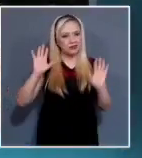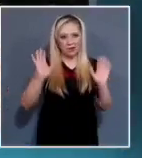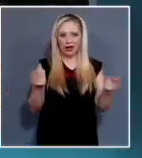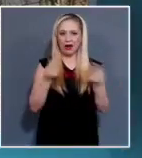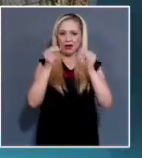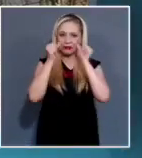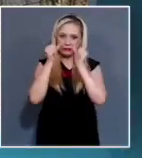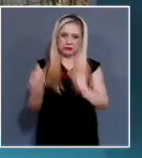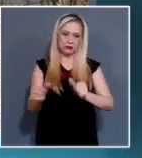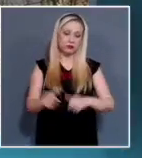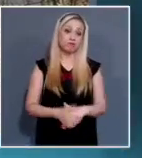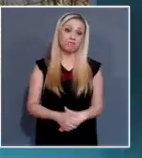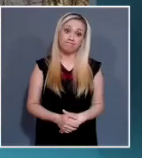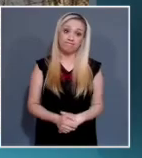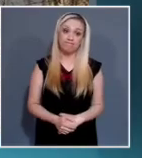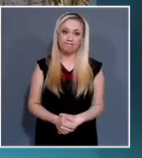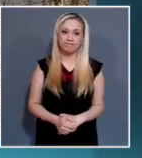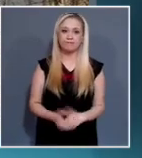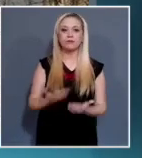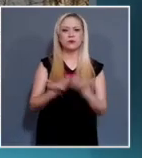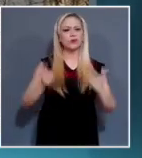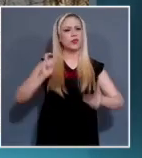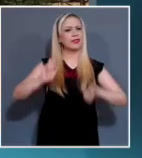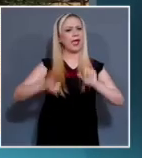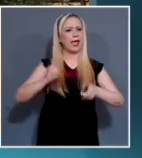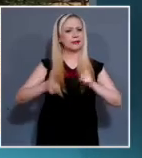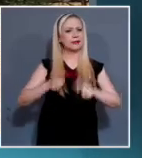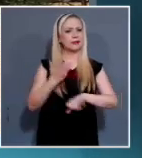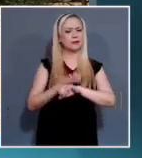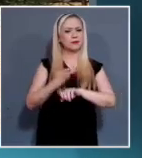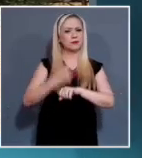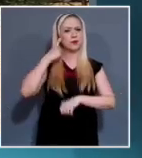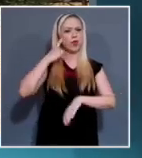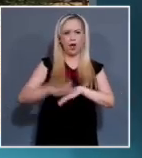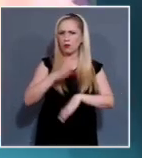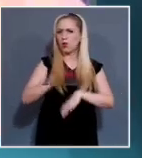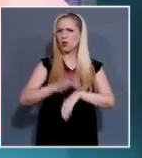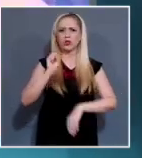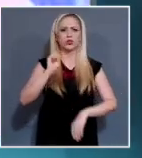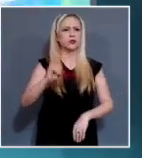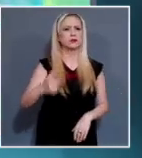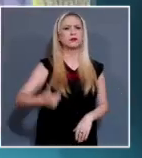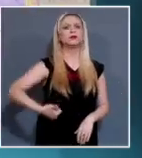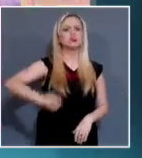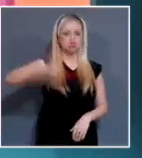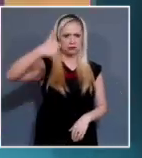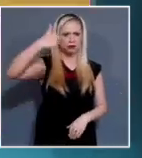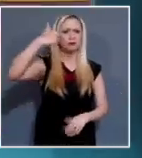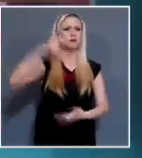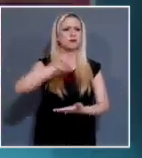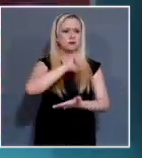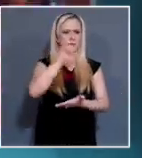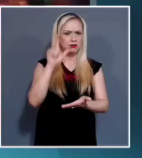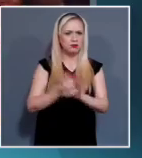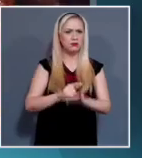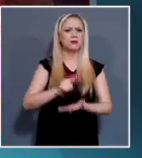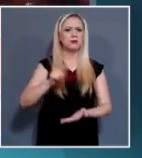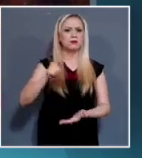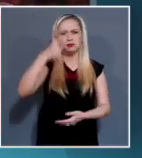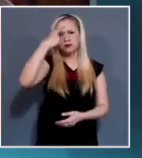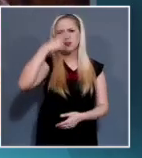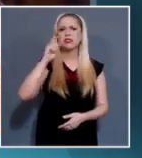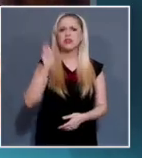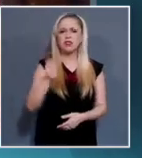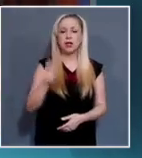Los legisladores de Texas aprobaron un proyecto de ley contra la actuación pública de conducta sexual. Algunos artistas drag afirman